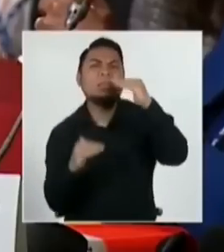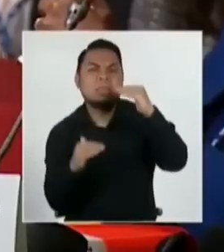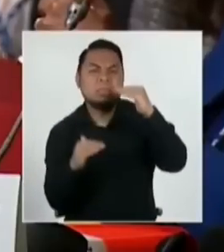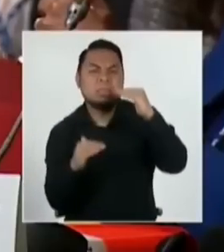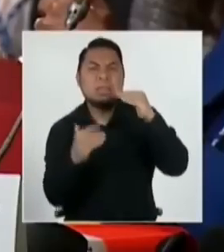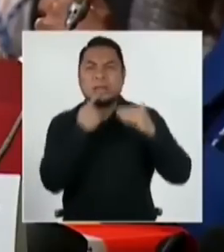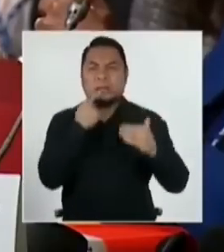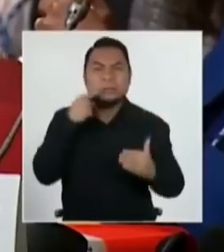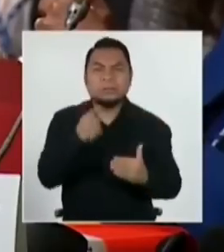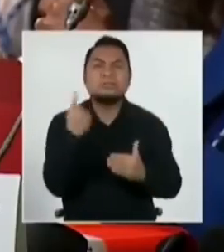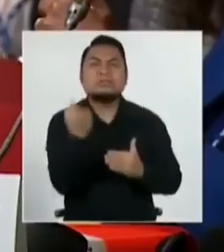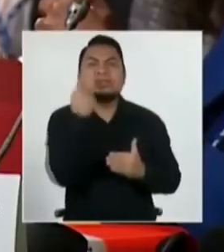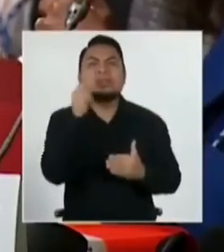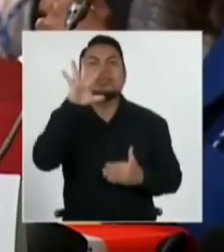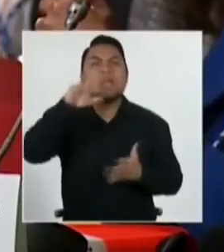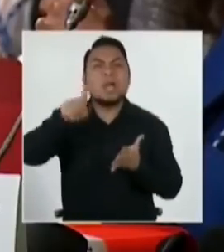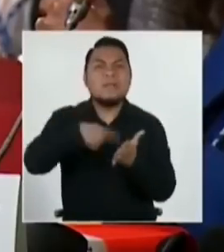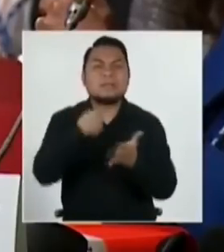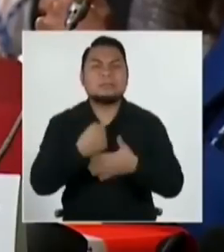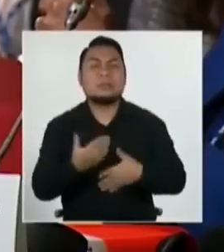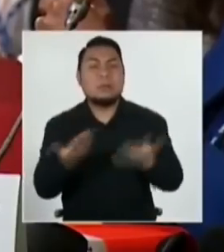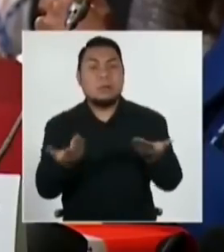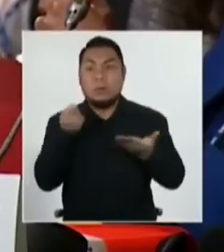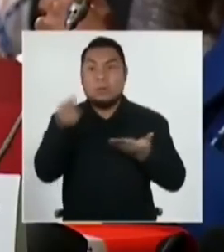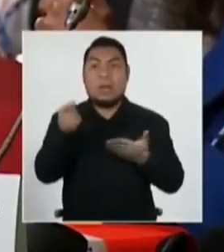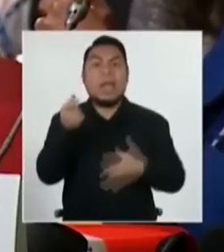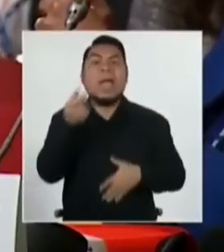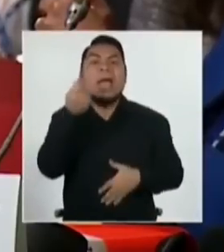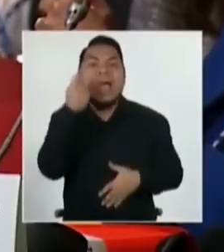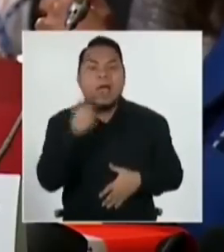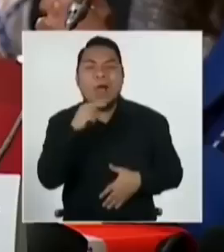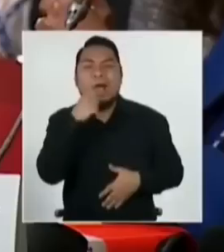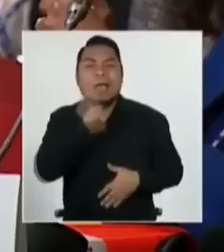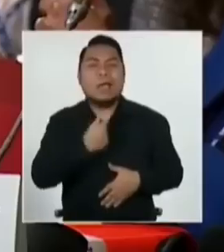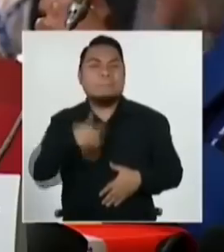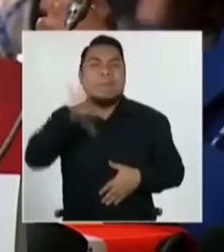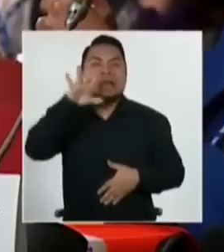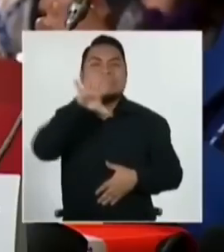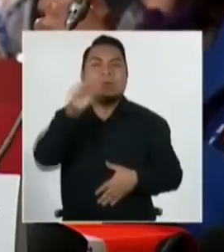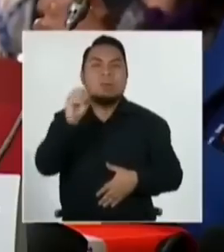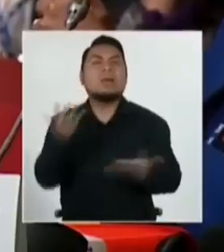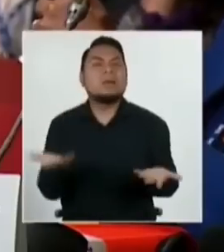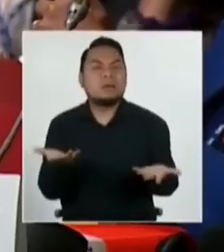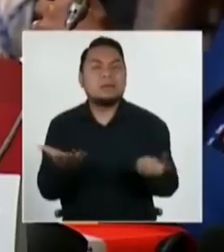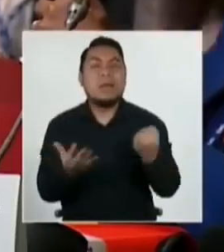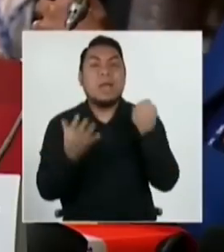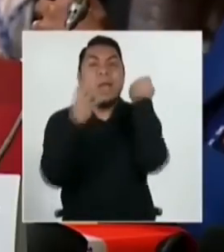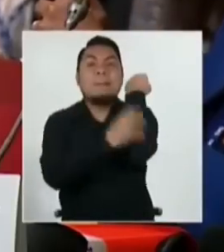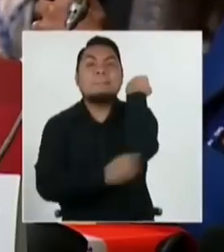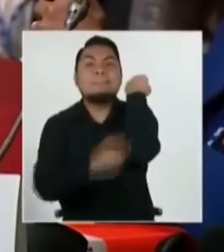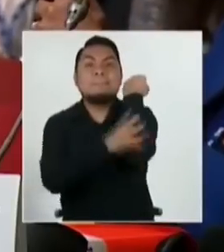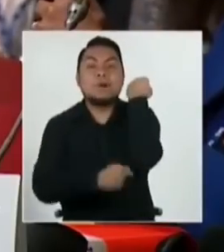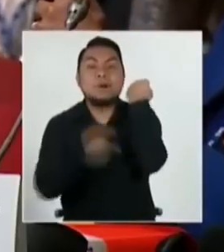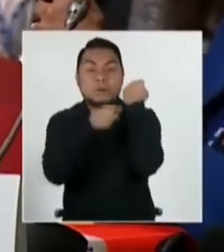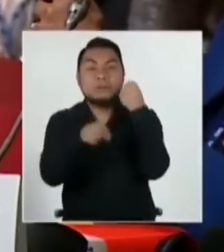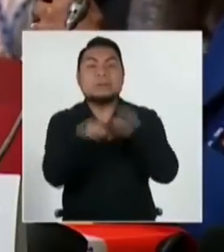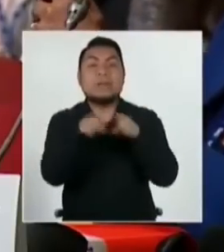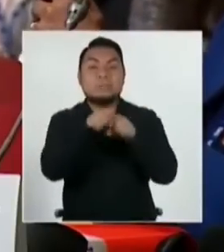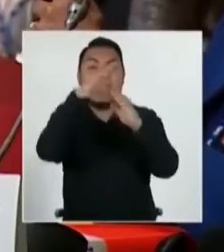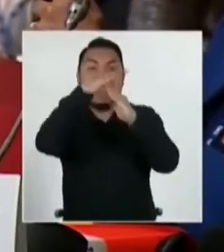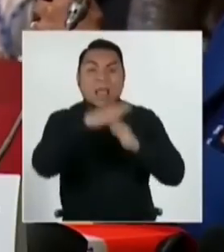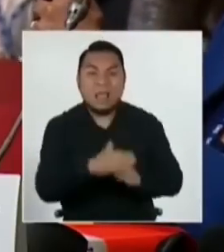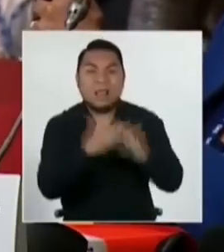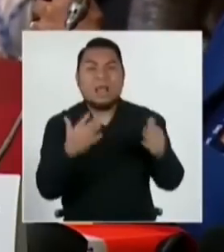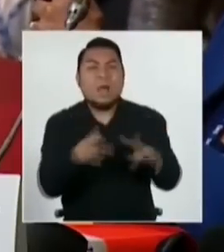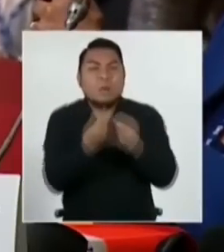se menciona solo 5 veces, mientras que género más de 50? La pobreza es una discriminación que